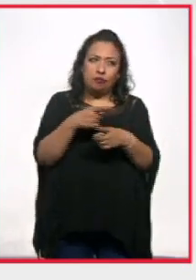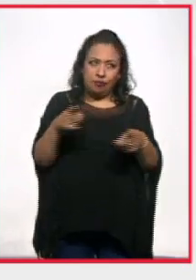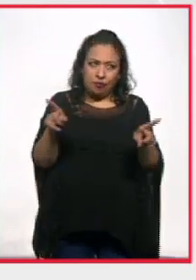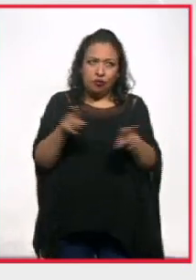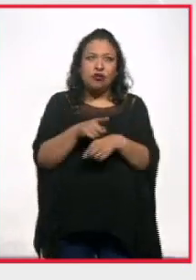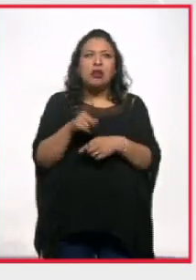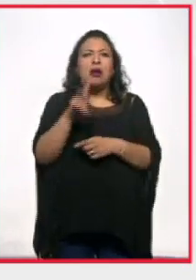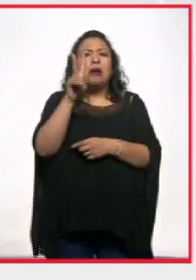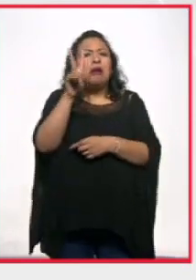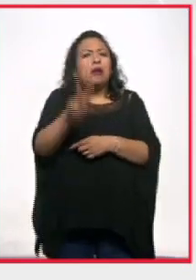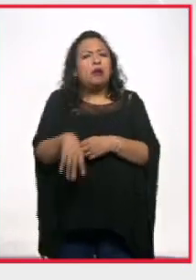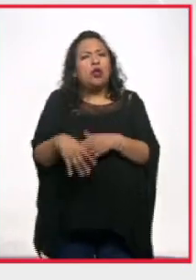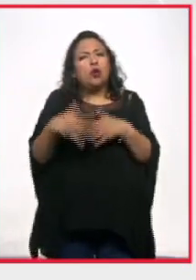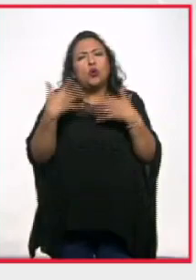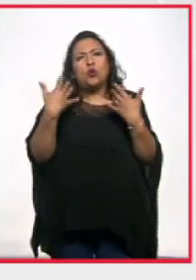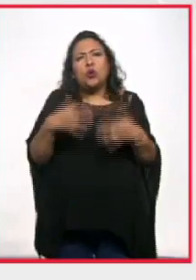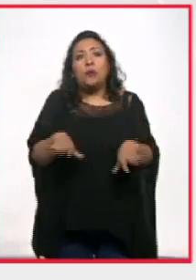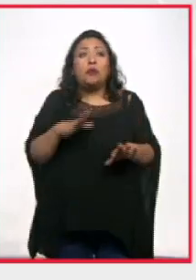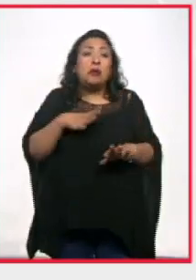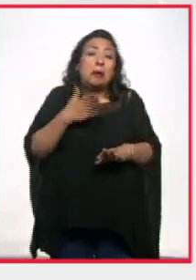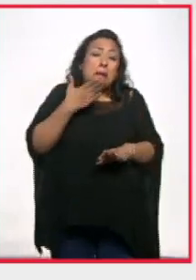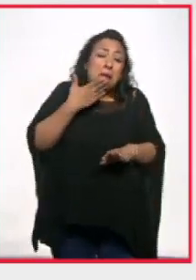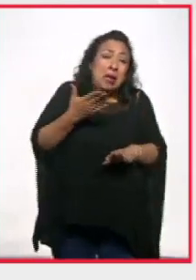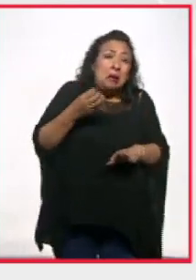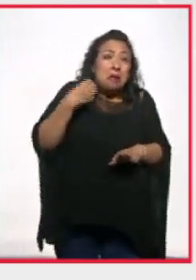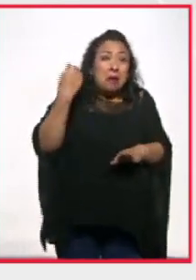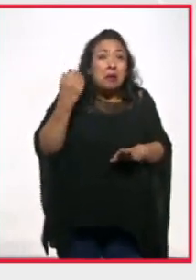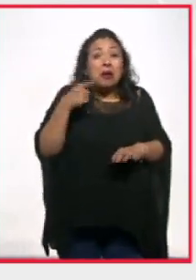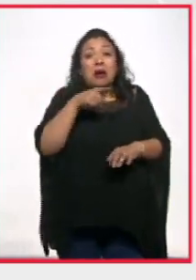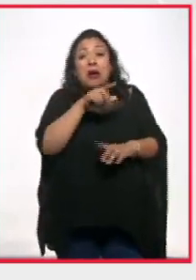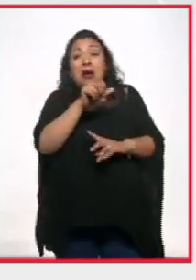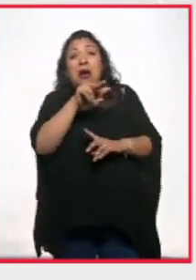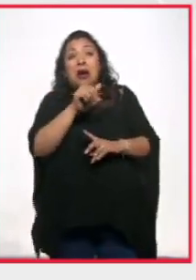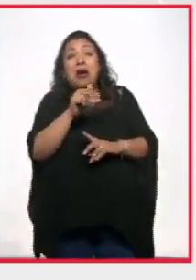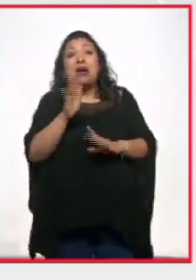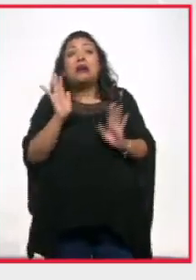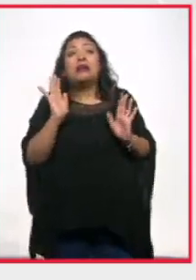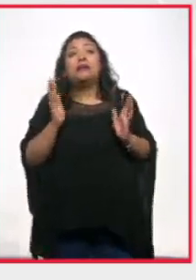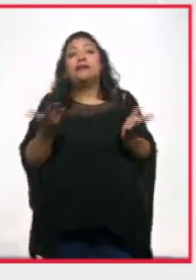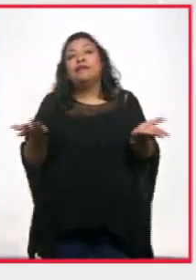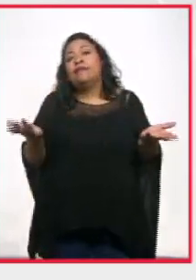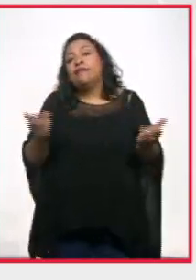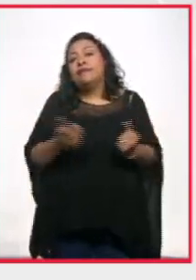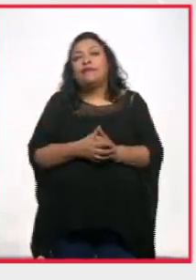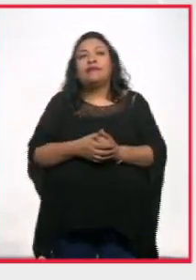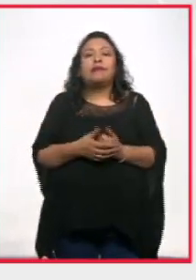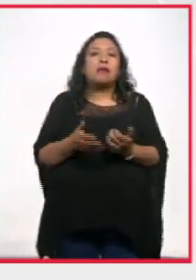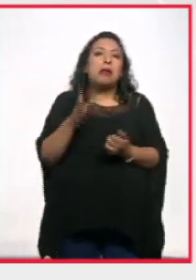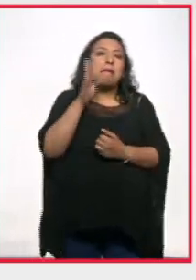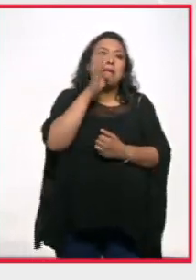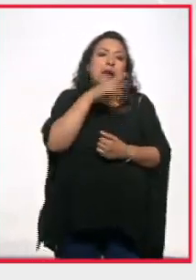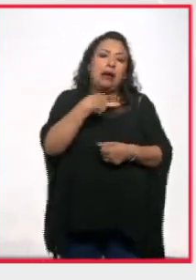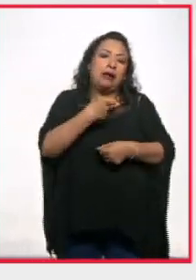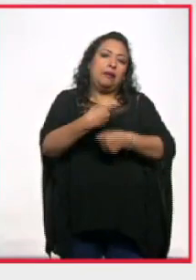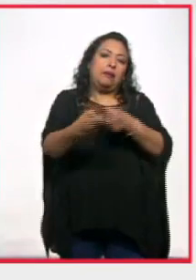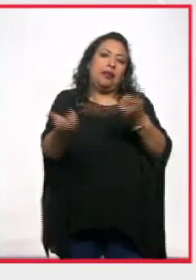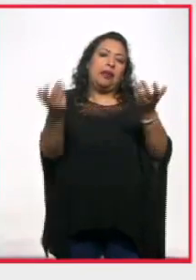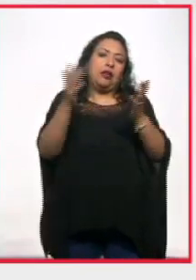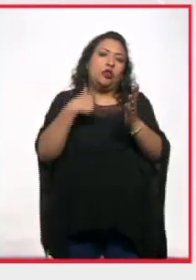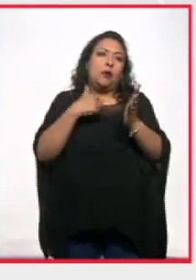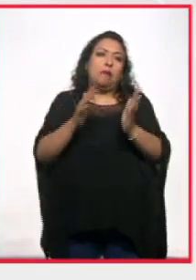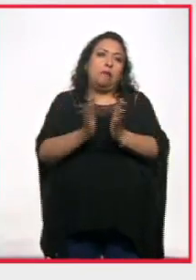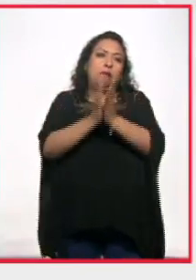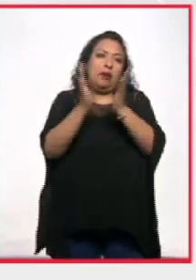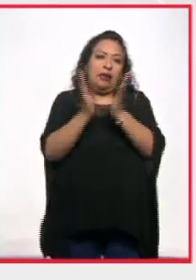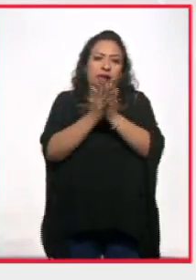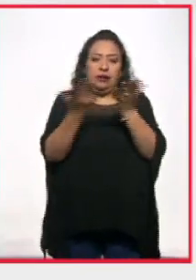es absolutamente de primera. Digo, no sé si va a poner bueno porque Ana ha cometido un poco el desaforo de invitarme a participar